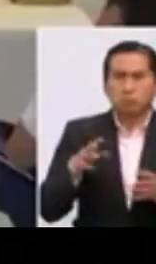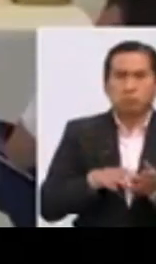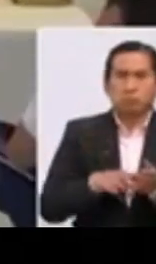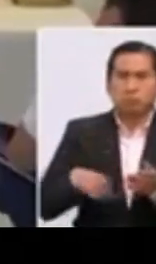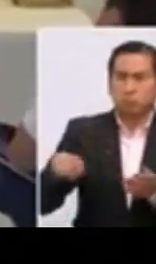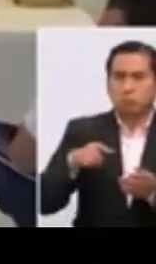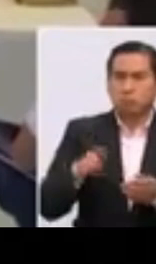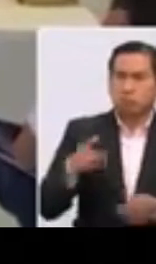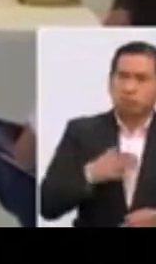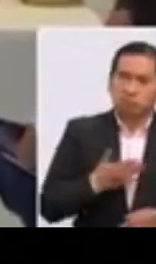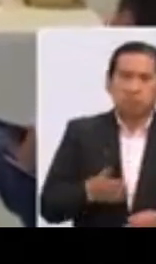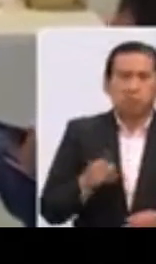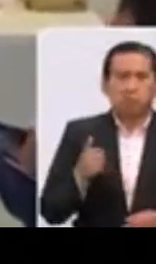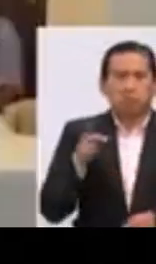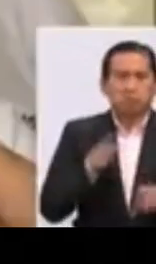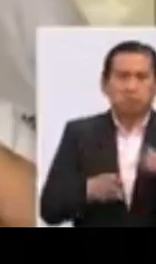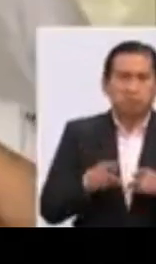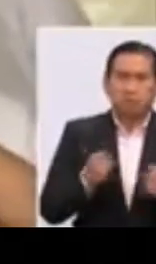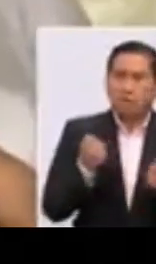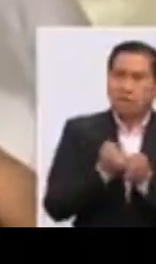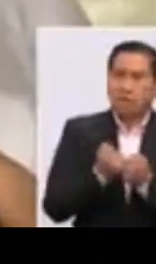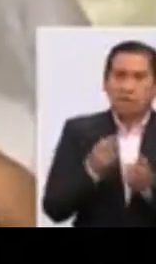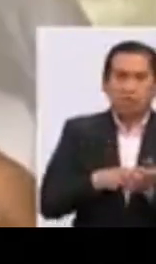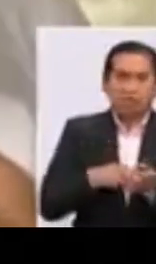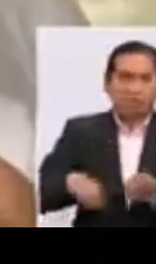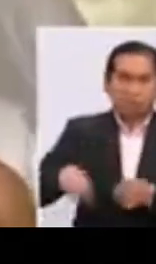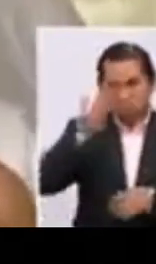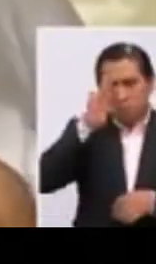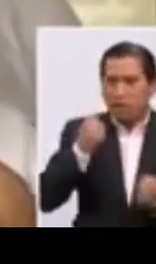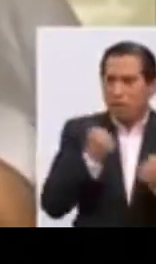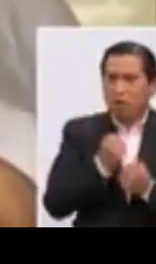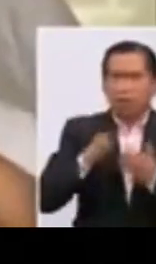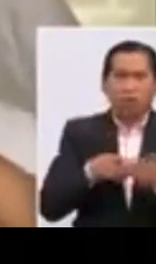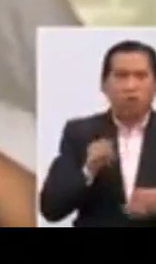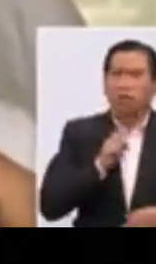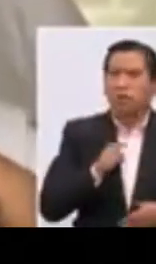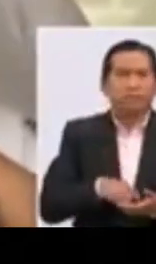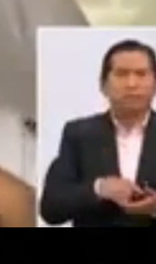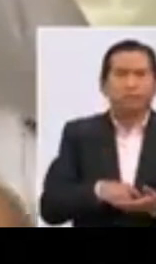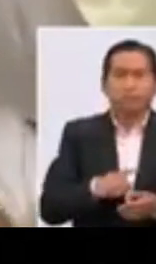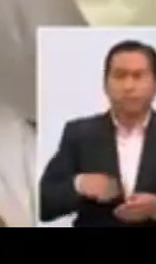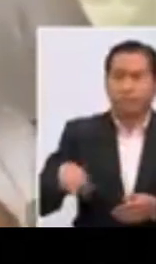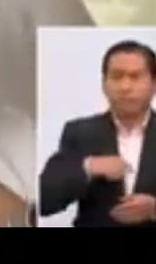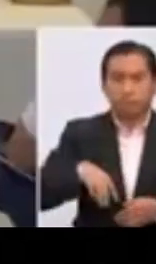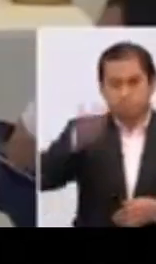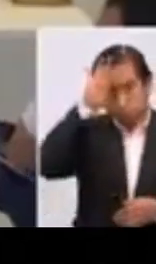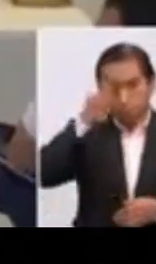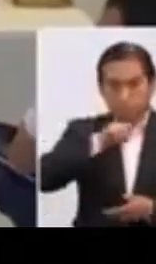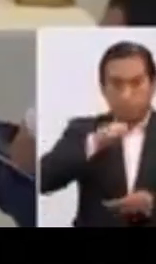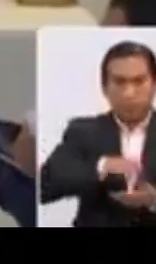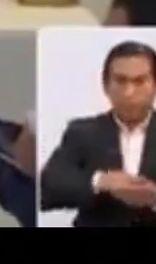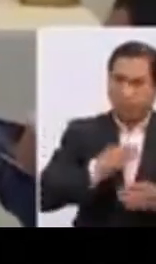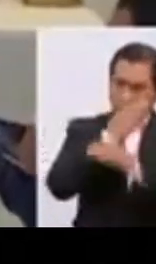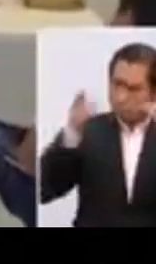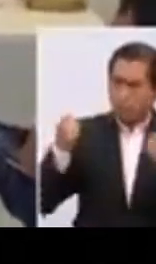seamos un poco bondadosos, 10 personas lo apoyen, no quiere decir que el pueblo trinitario lo apoye. El pueblo trinitario se cansó de la receta